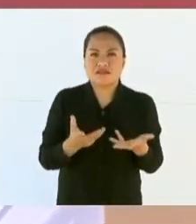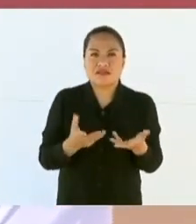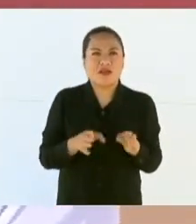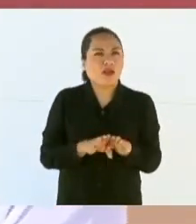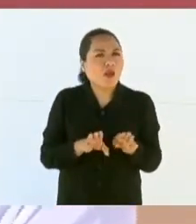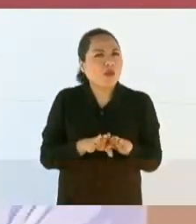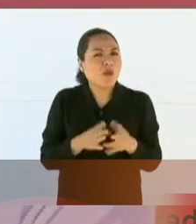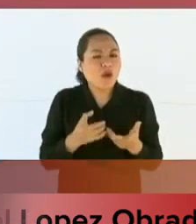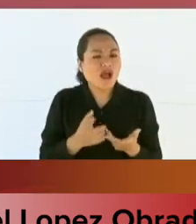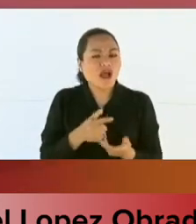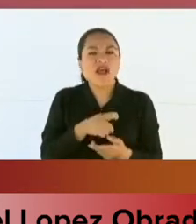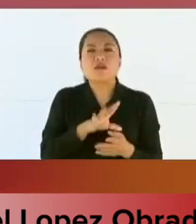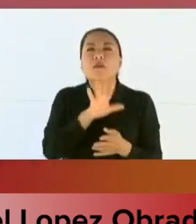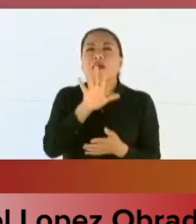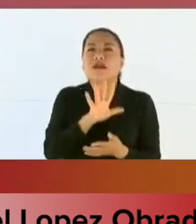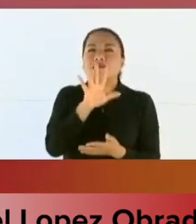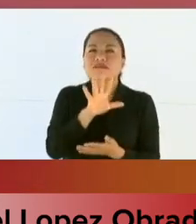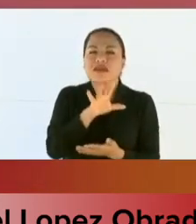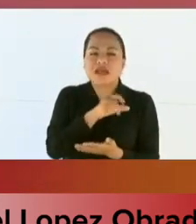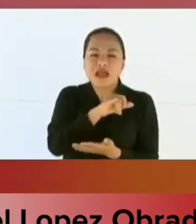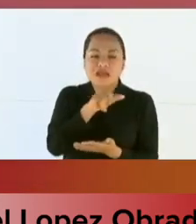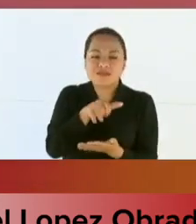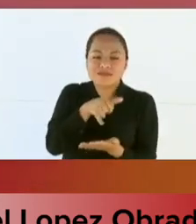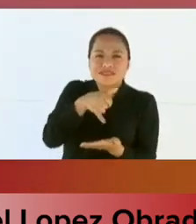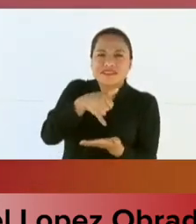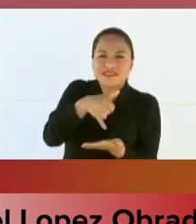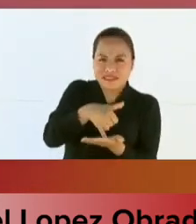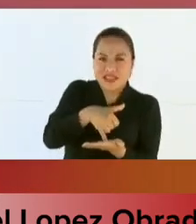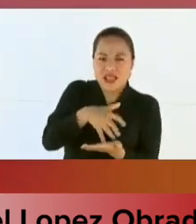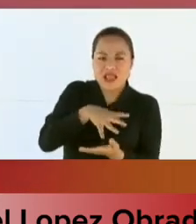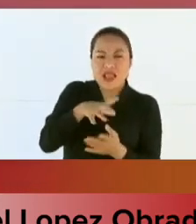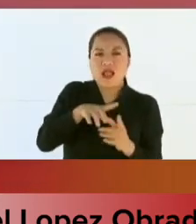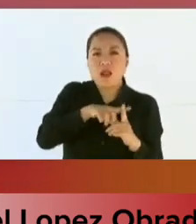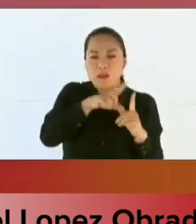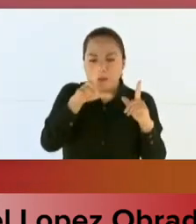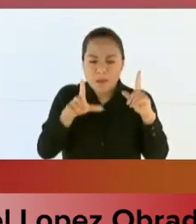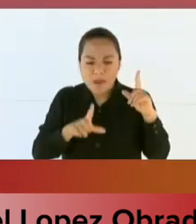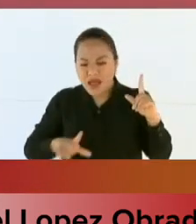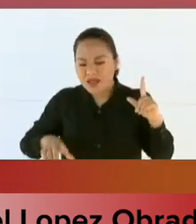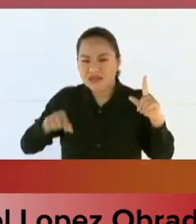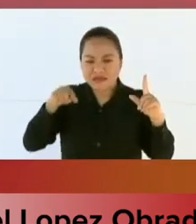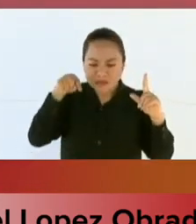una gran isla en el país y en el mundo.